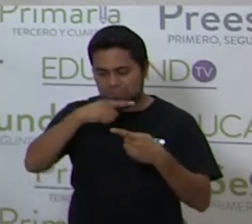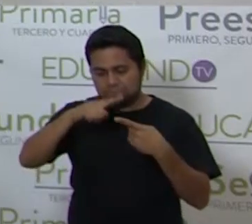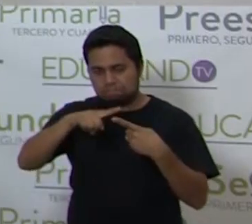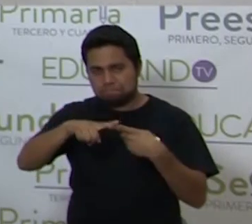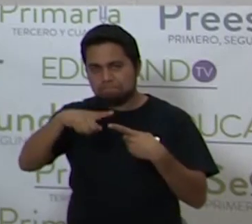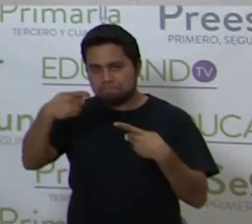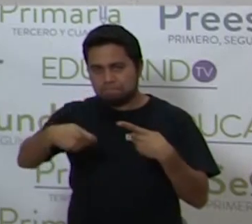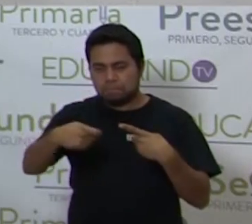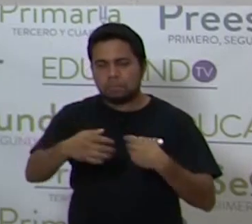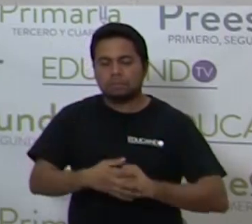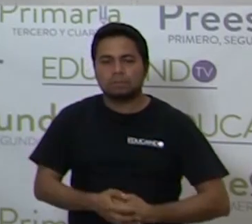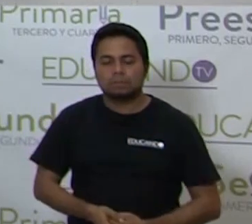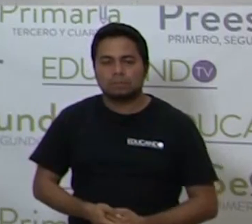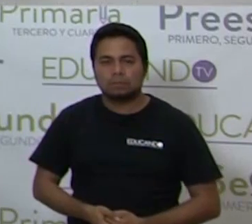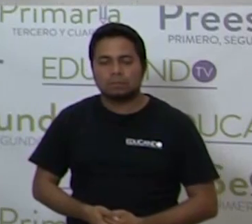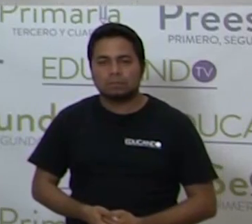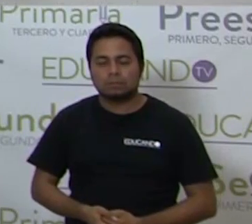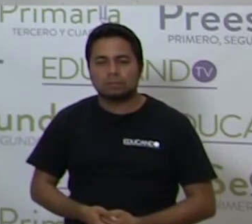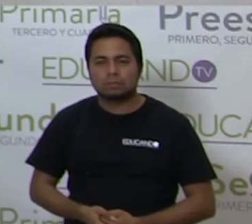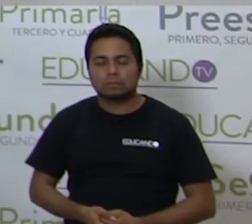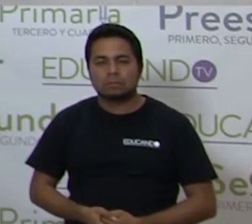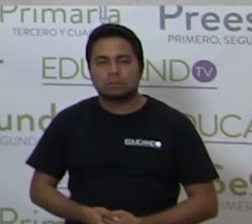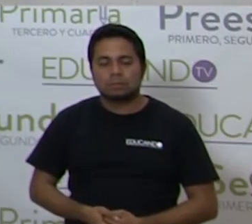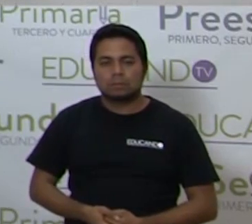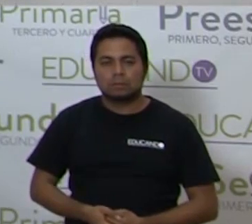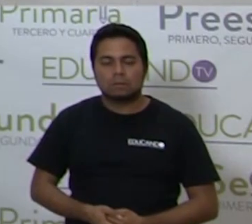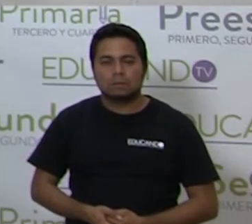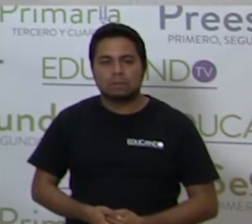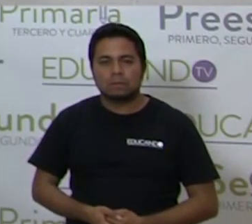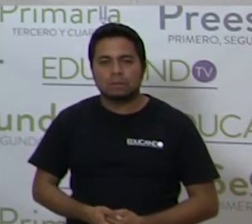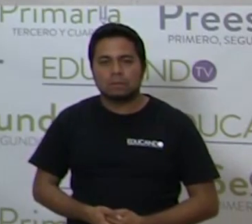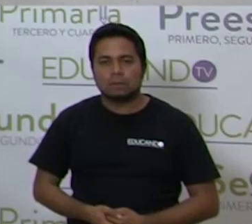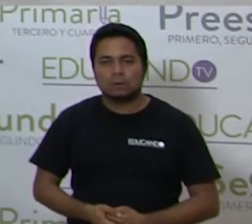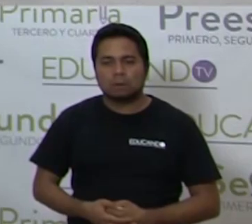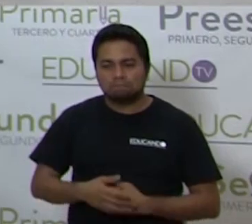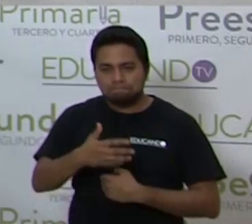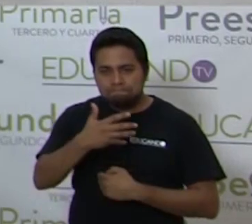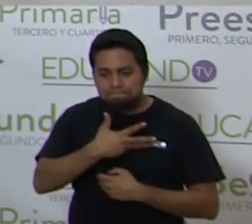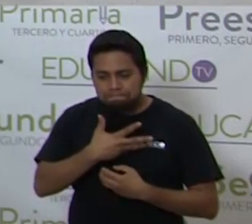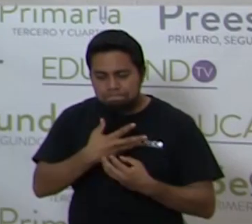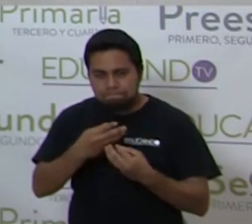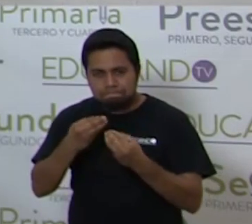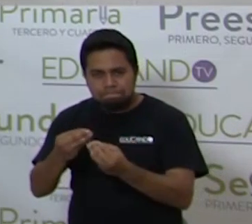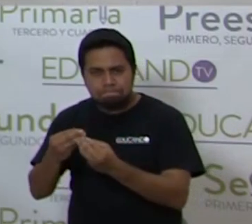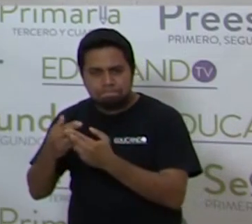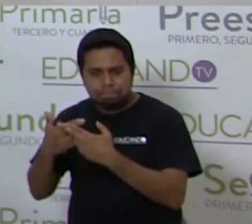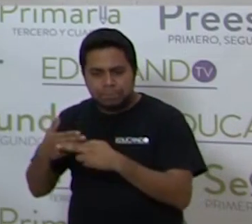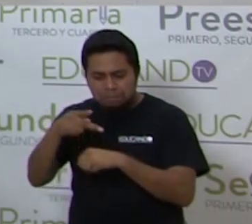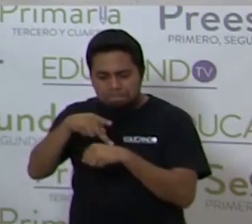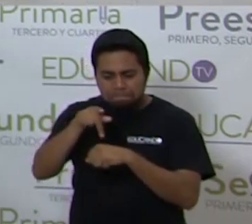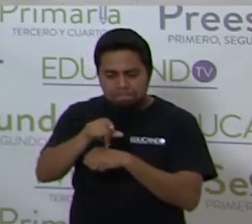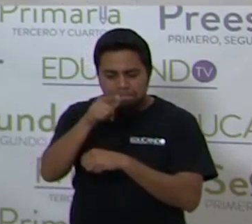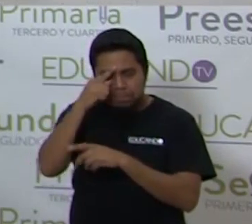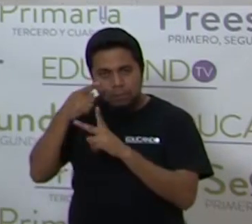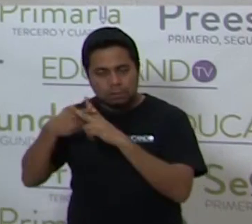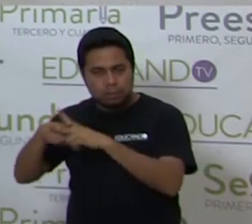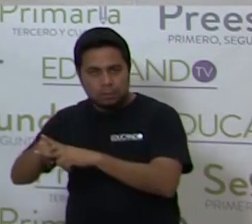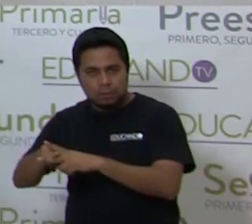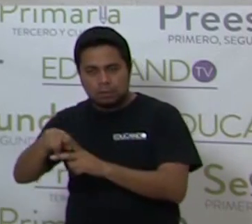dice, tenga suficientes piedritas para empezar. ¿Bien?